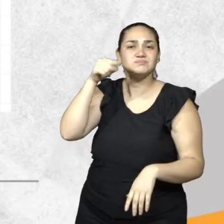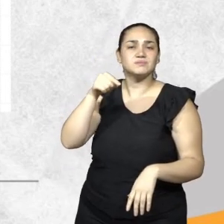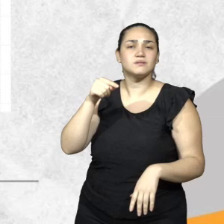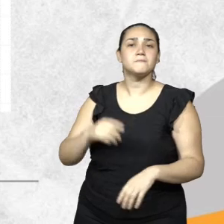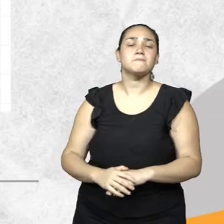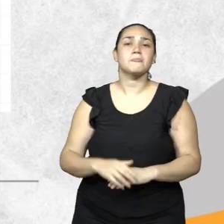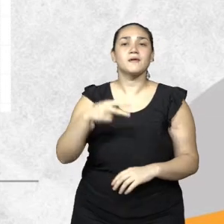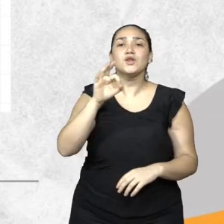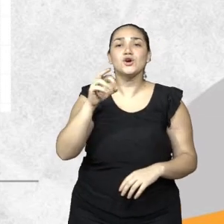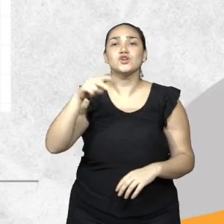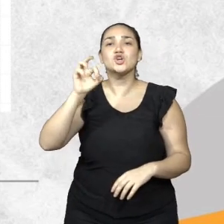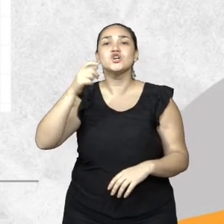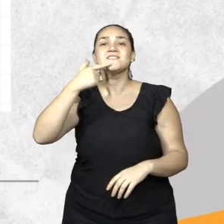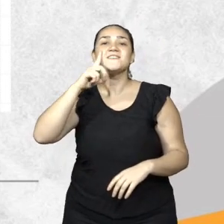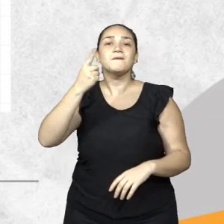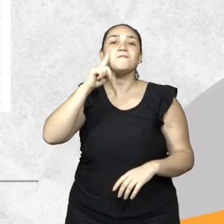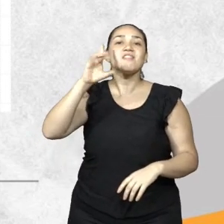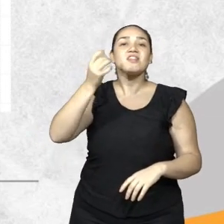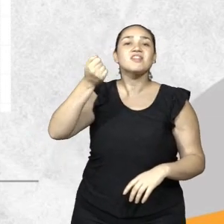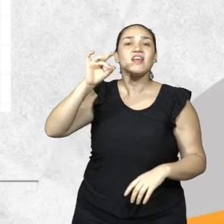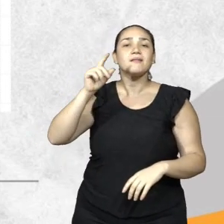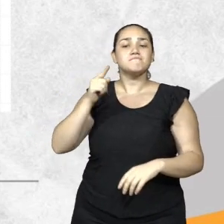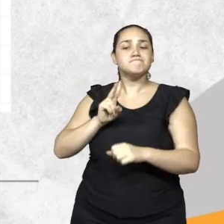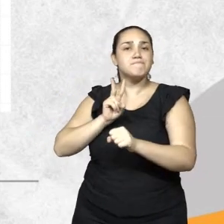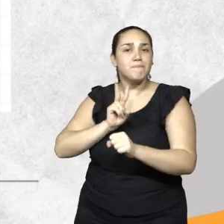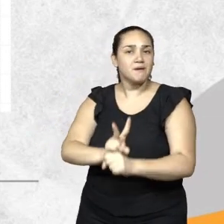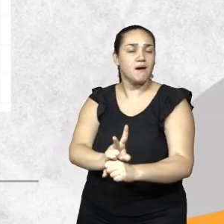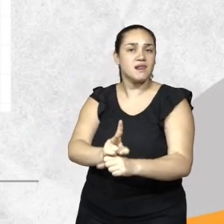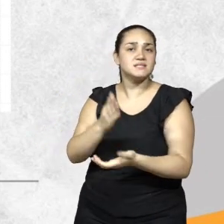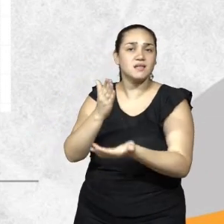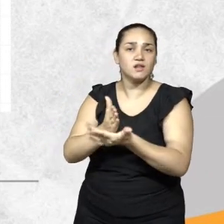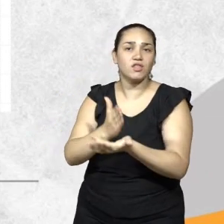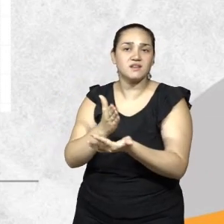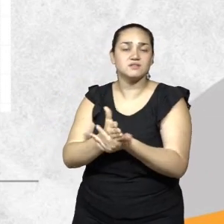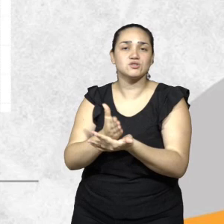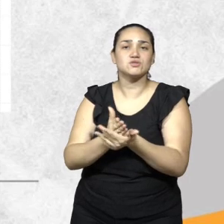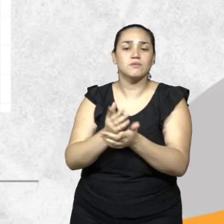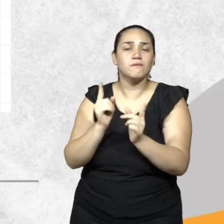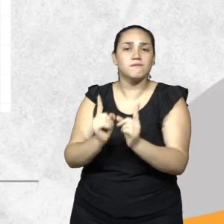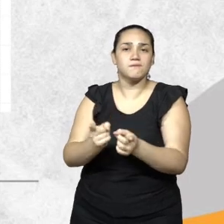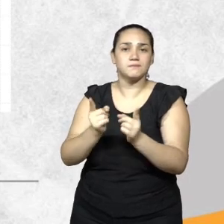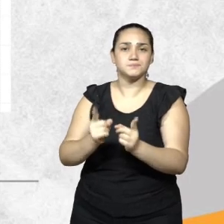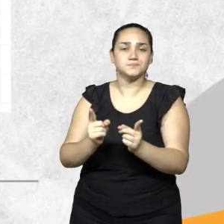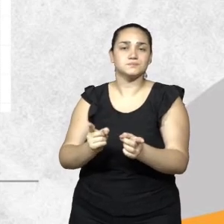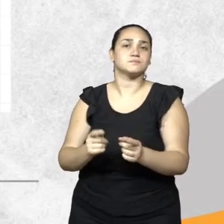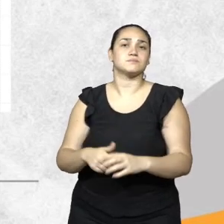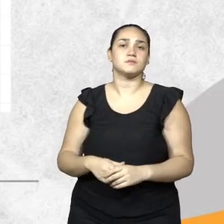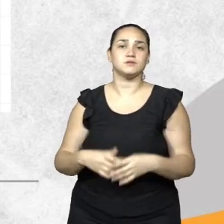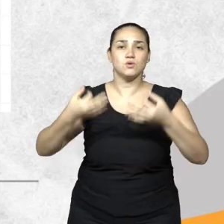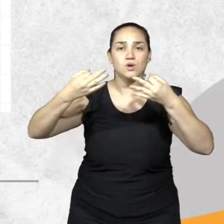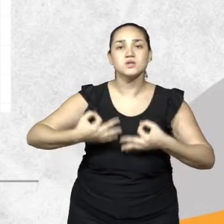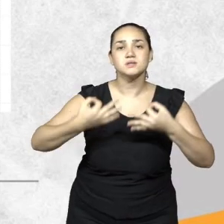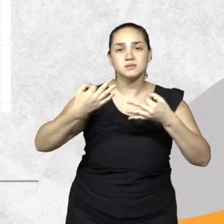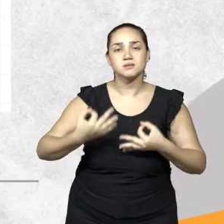nocividad, provisionalidad, prevalencia de los derechos de la colectividad, principio de rigurosidad,